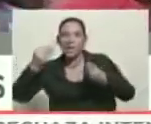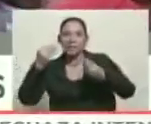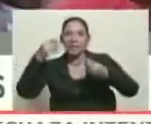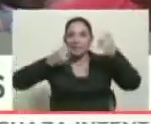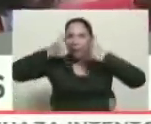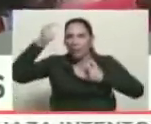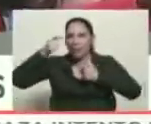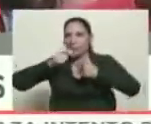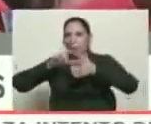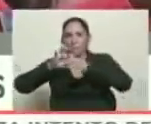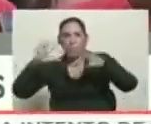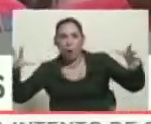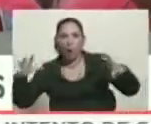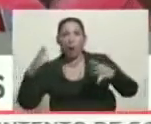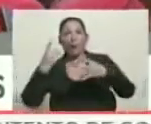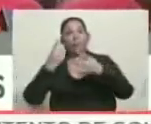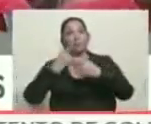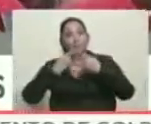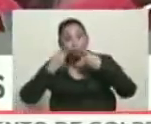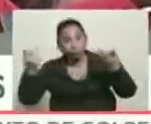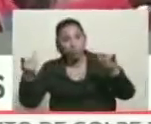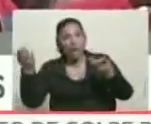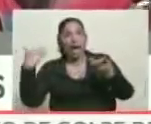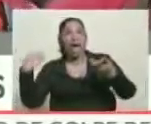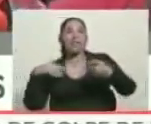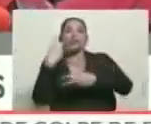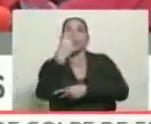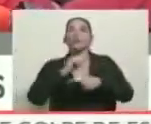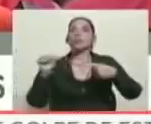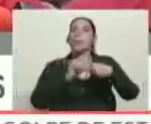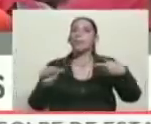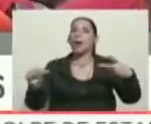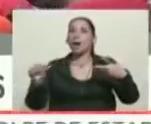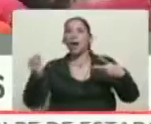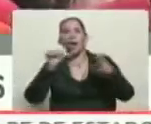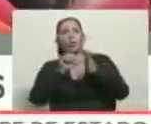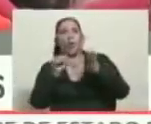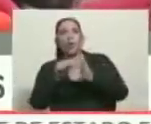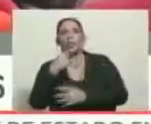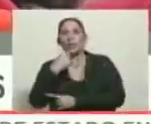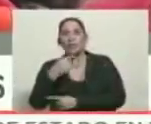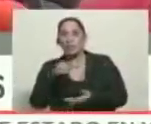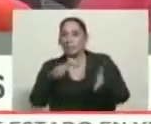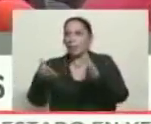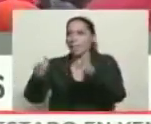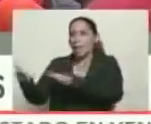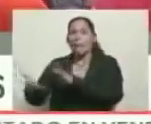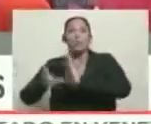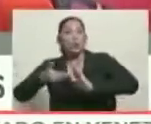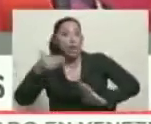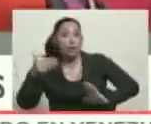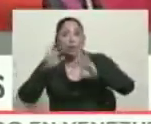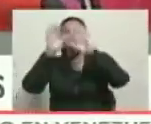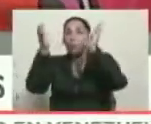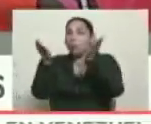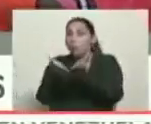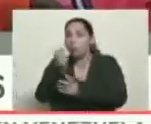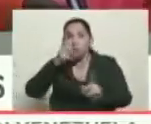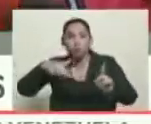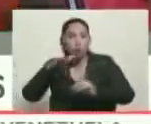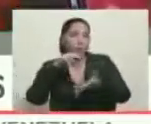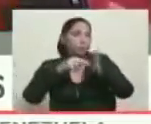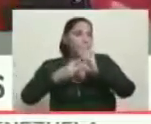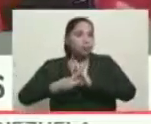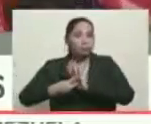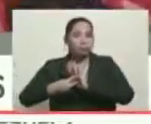dividido. Por eso los mensajes de hace una semana donde ellos hablan un genocida, que es importante que el mundo y el pueblo lo sepa, un genocida implicado